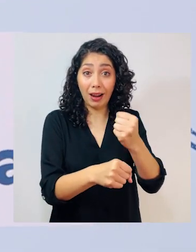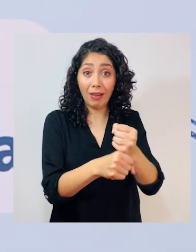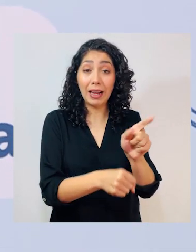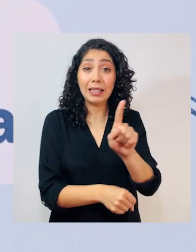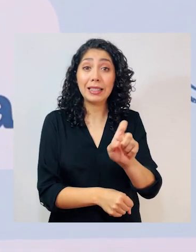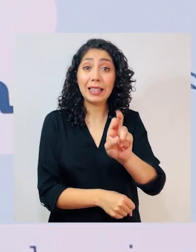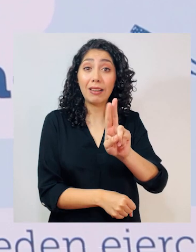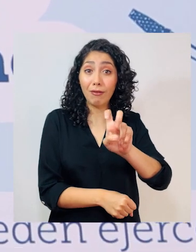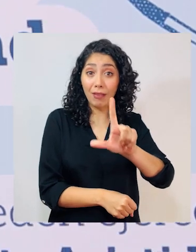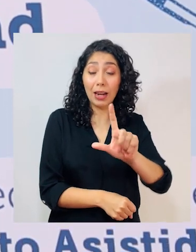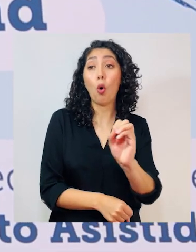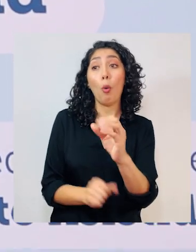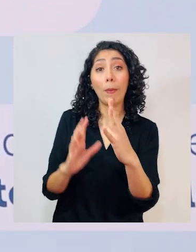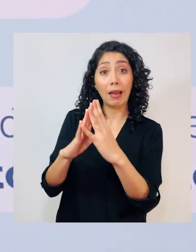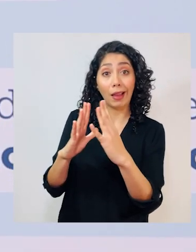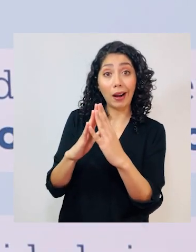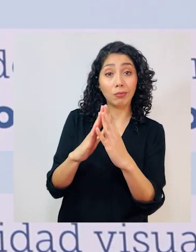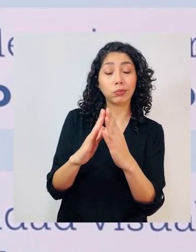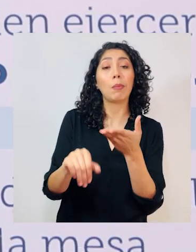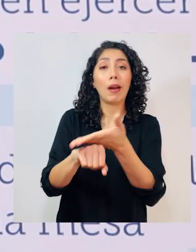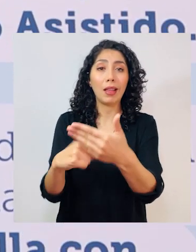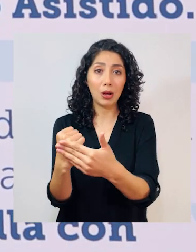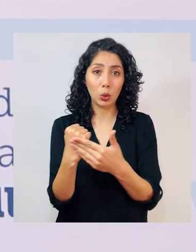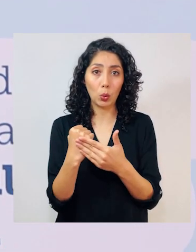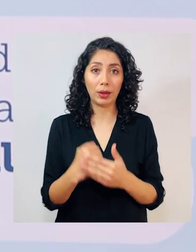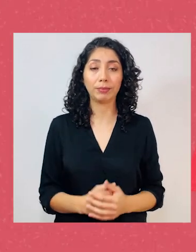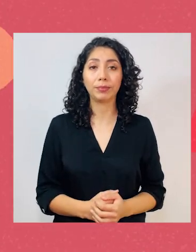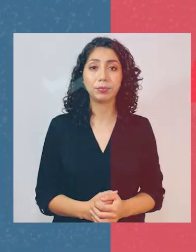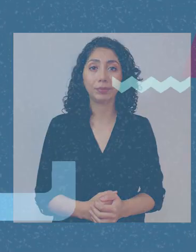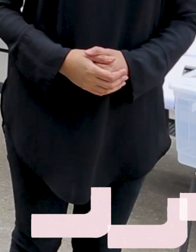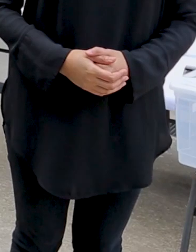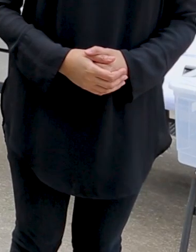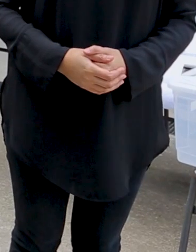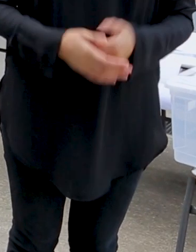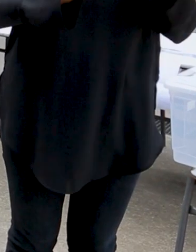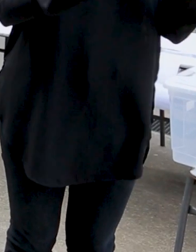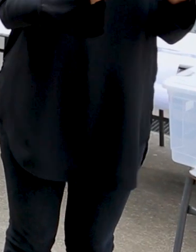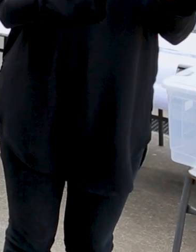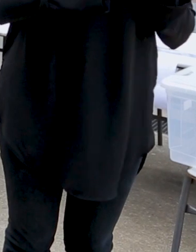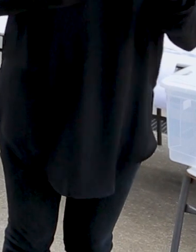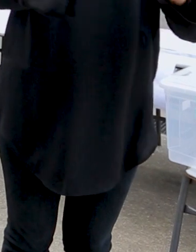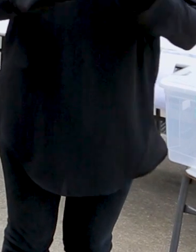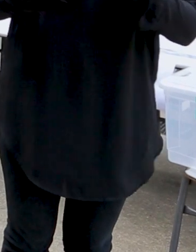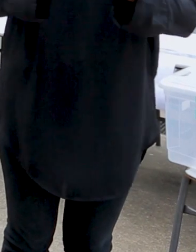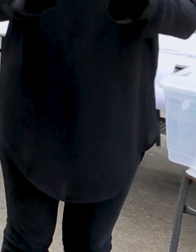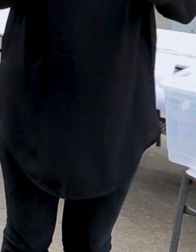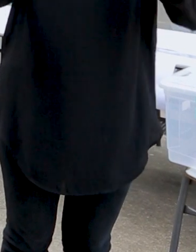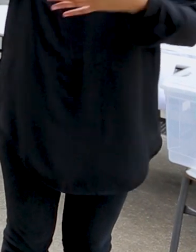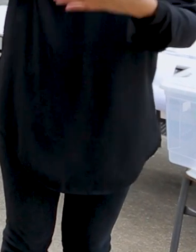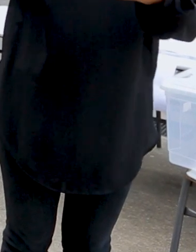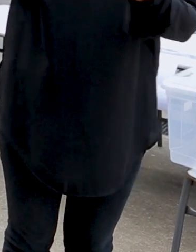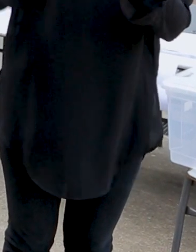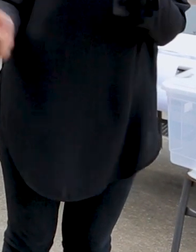Servicio Electoral como de Defensa Civil presentes en el local y solicitar su ayuda. Estas fueron las indicaciones para el voto